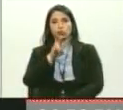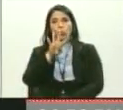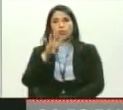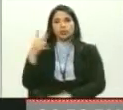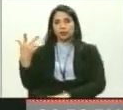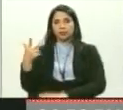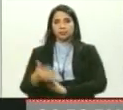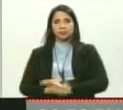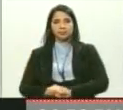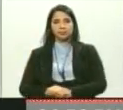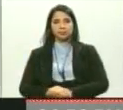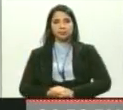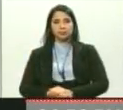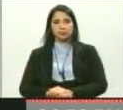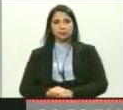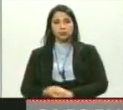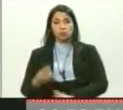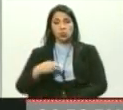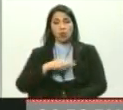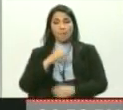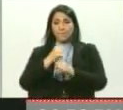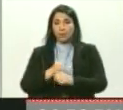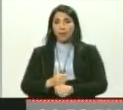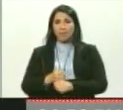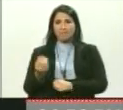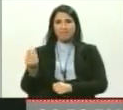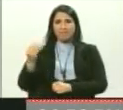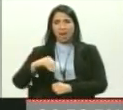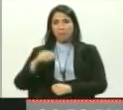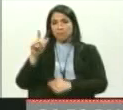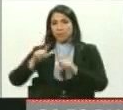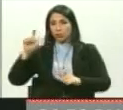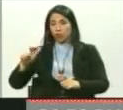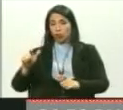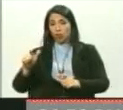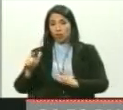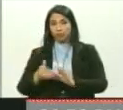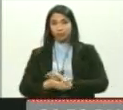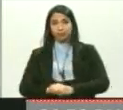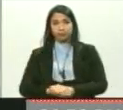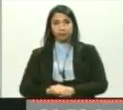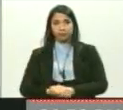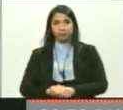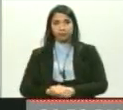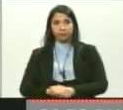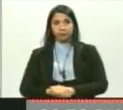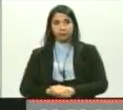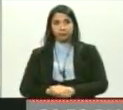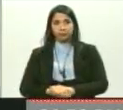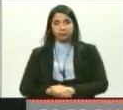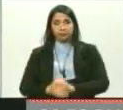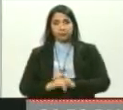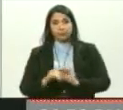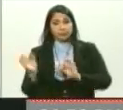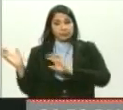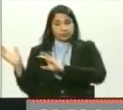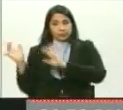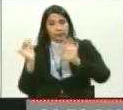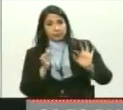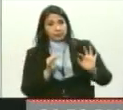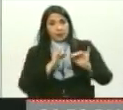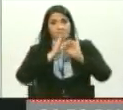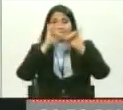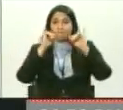21.243. Estamos esperando más del doble de esta cifra. Por el Zulia. Que han regresado, presidente, de